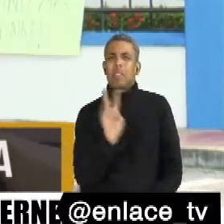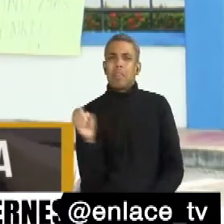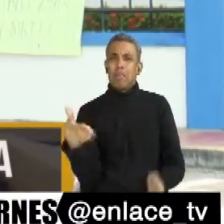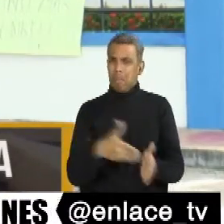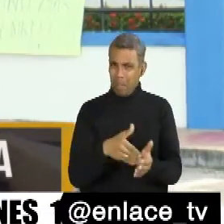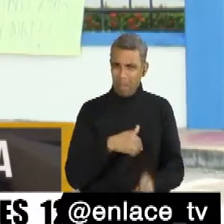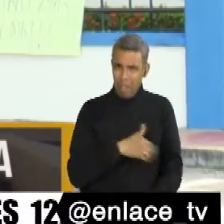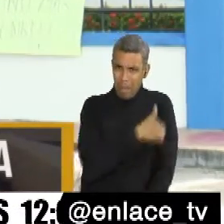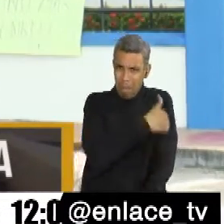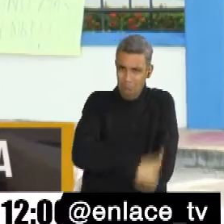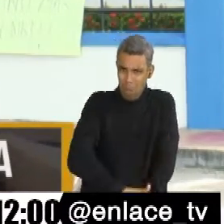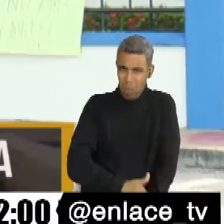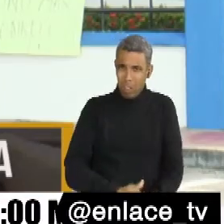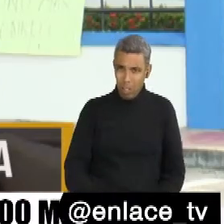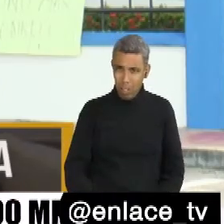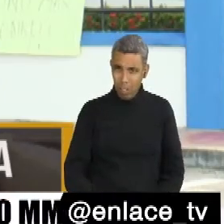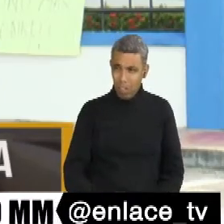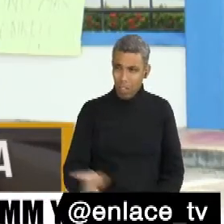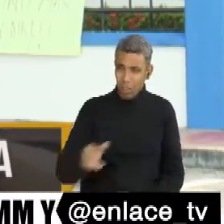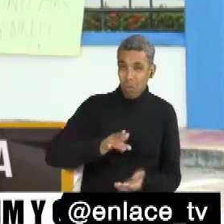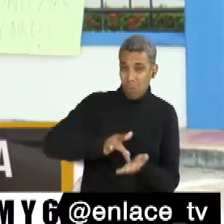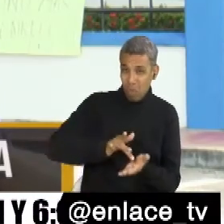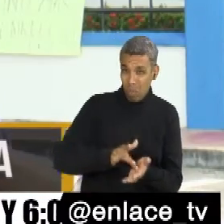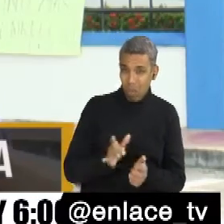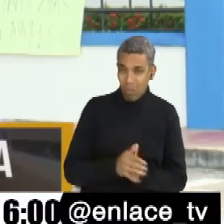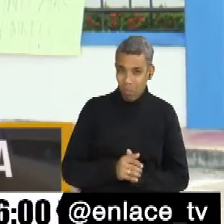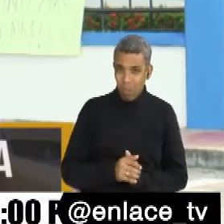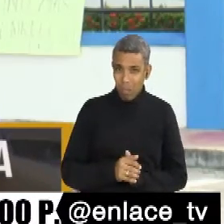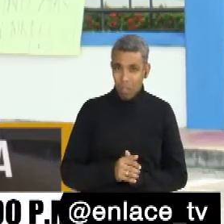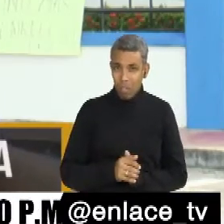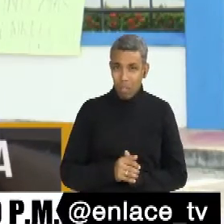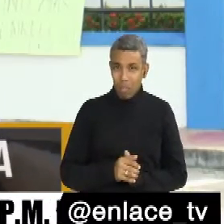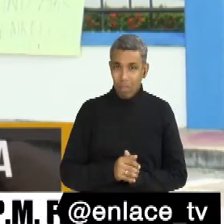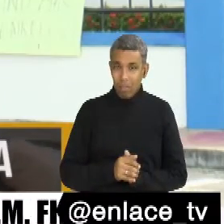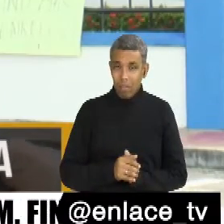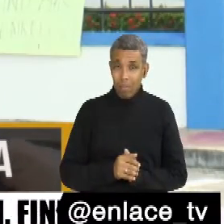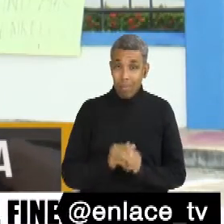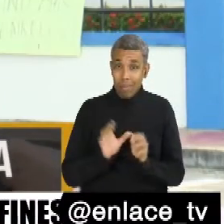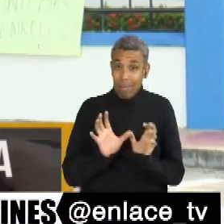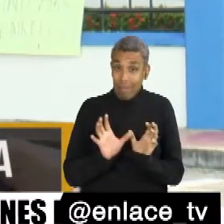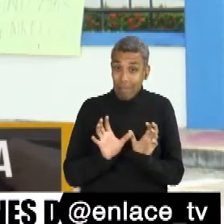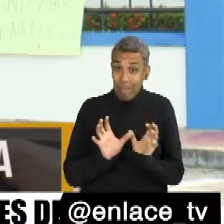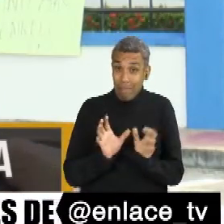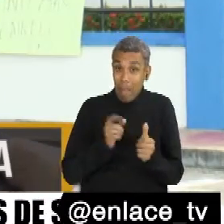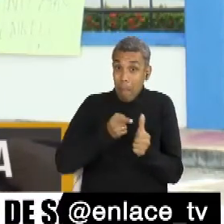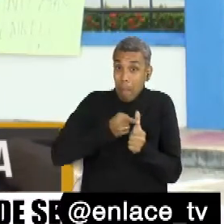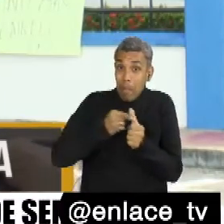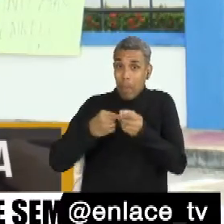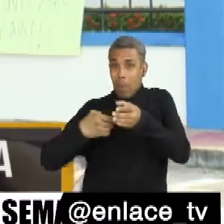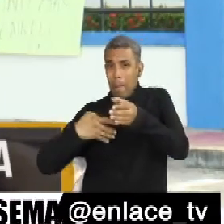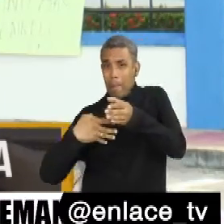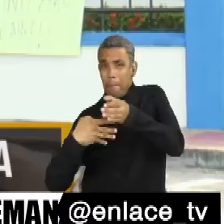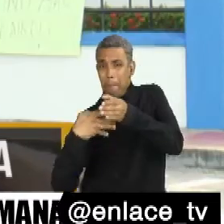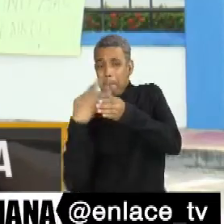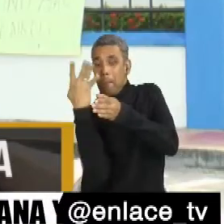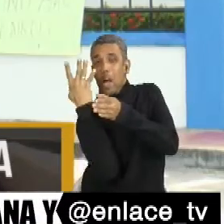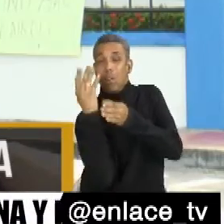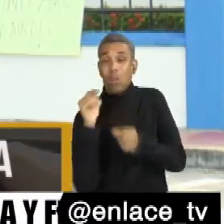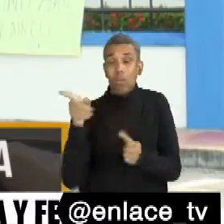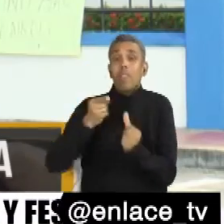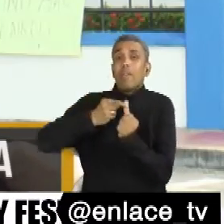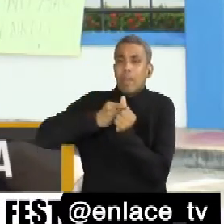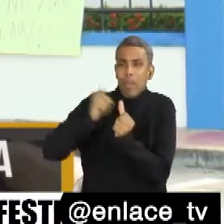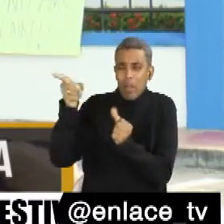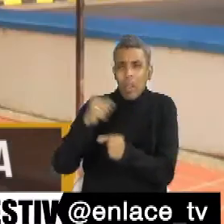trabajadores. Dicen de que hasta que no se solucione lo del embargo del Banco Agrario, Cor Magdalena no va a autorizar el